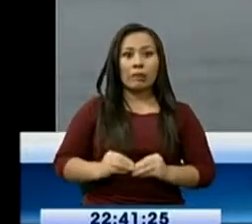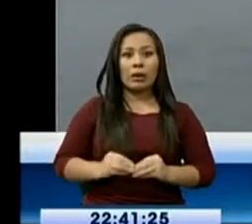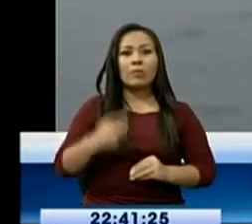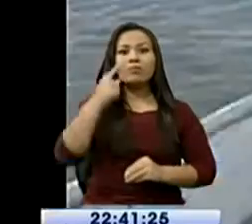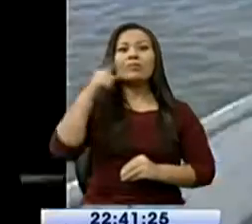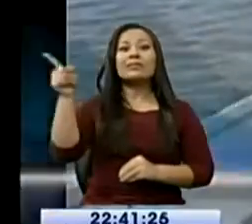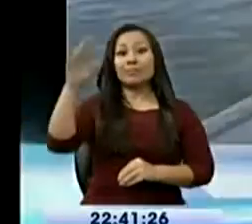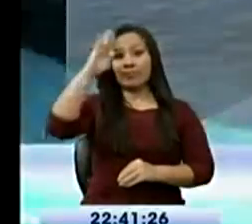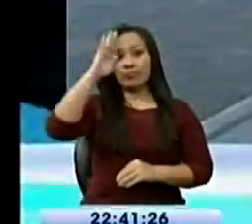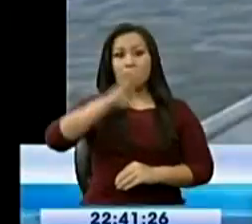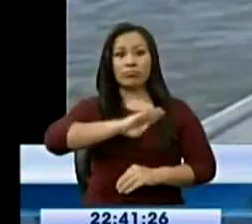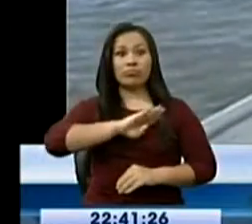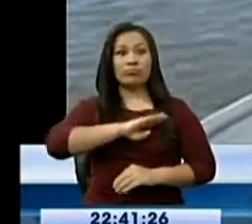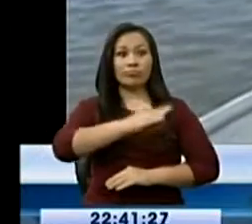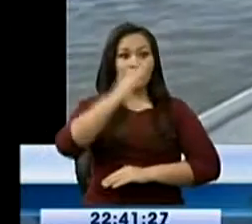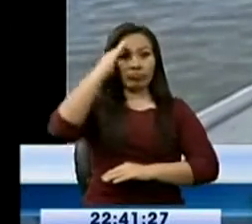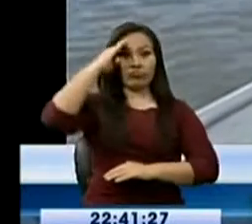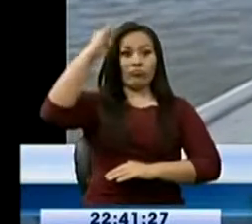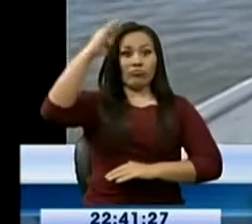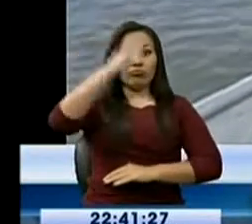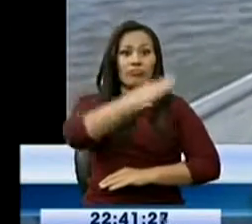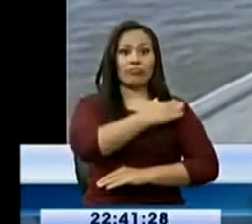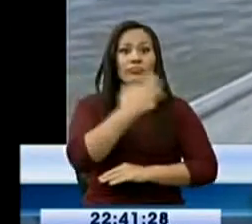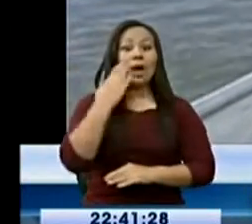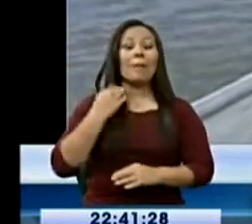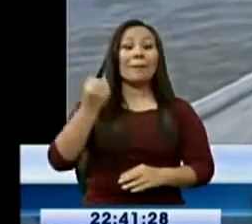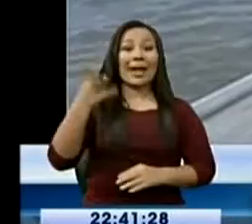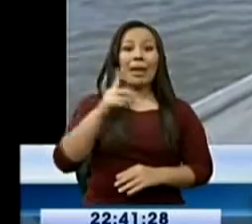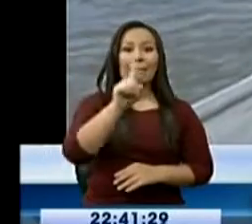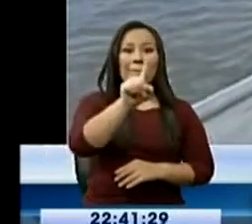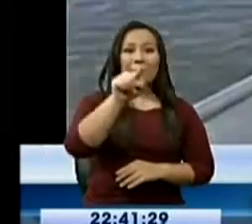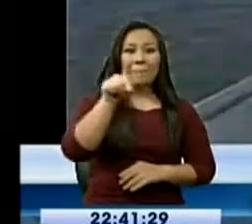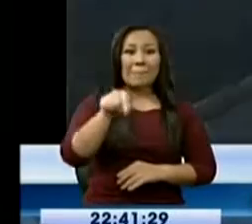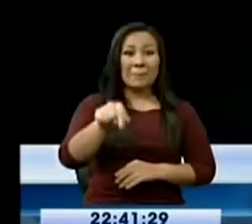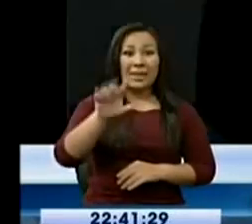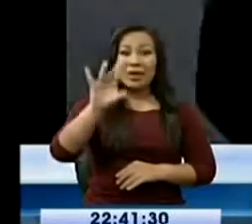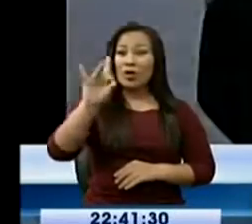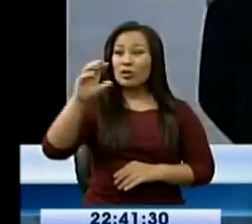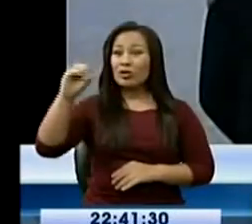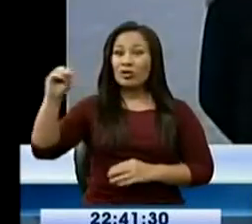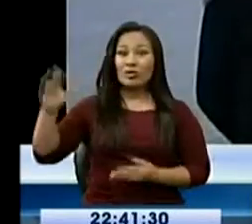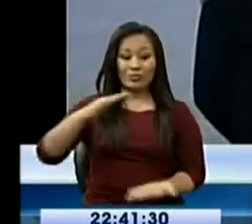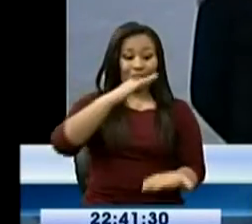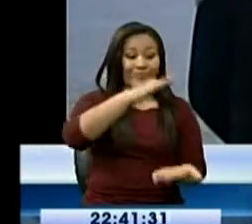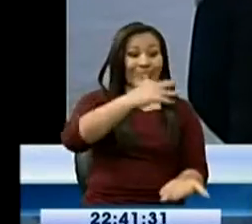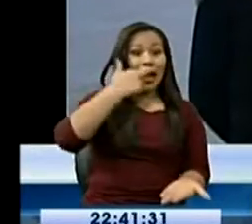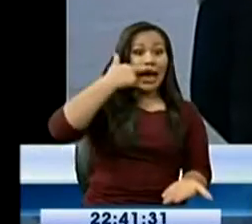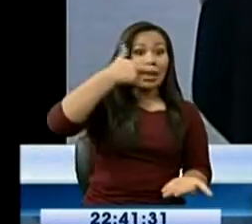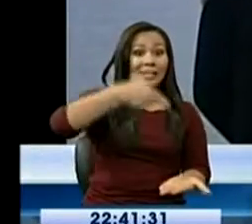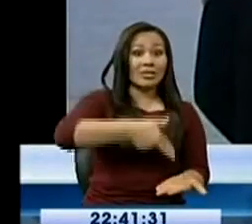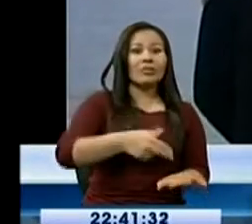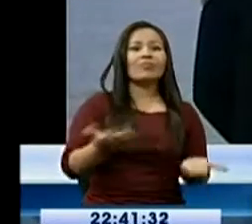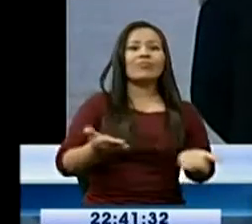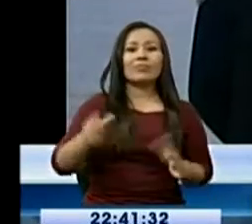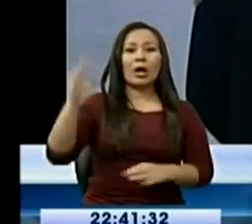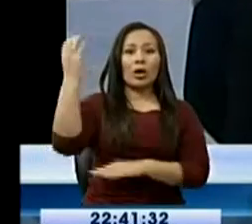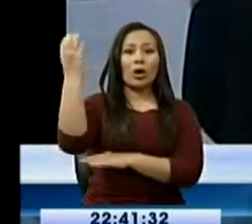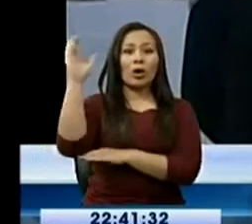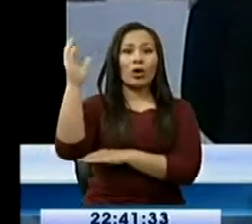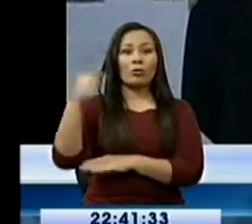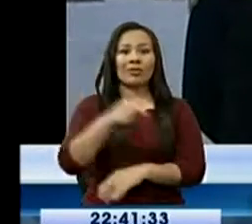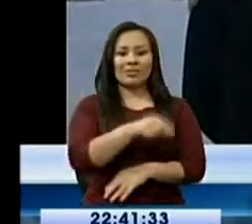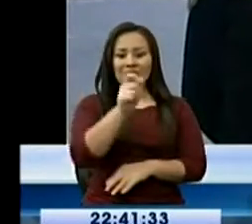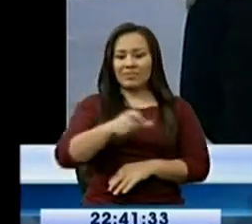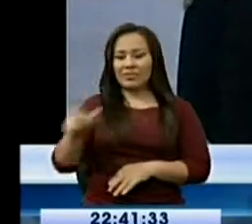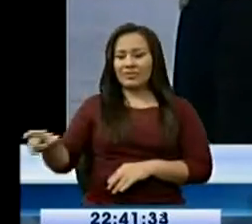revisión. La lancha transportaba un total de 1.680 galones de gasolina artesanal. Presumiblemente de nacionalidad colombiana, ya que se encuentran